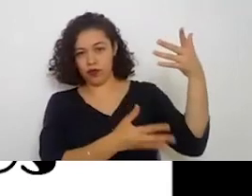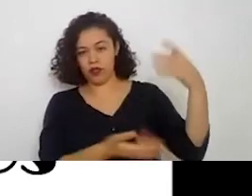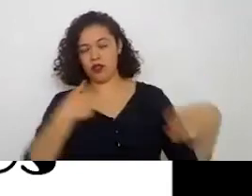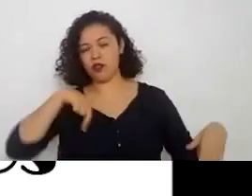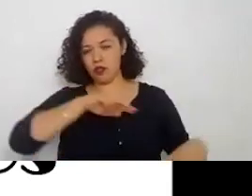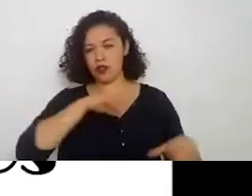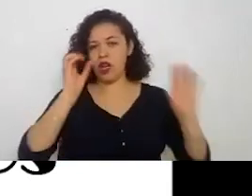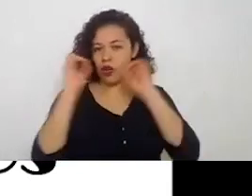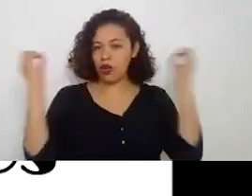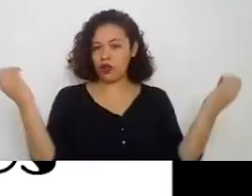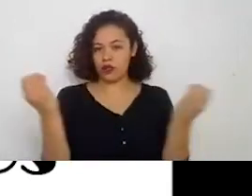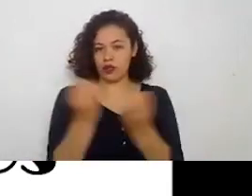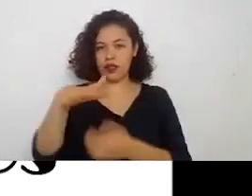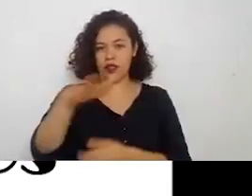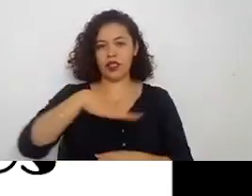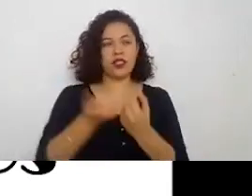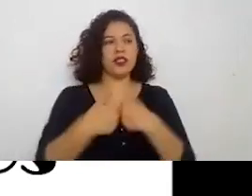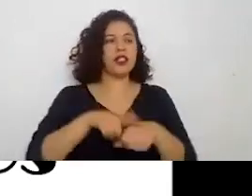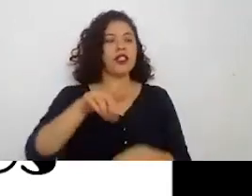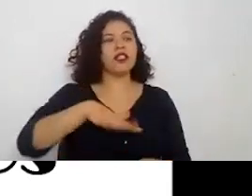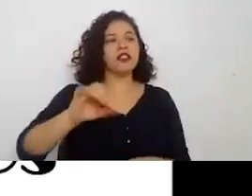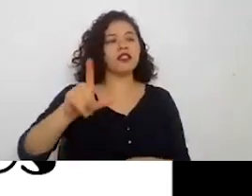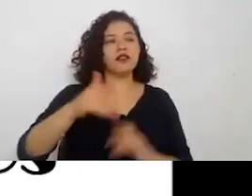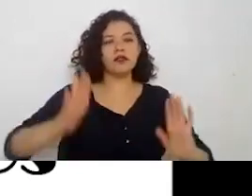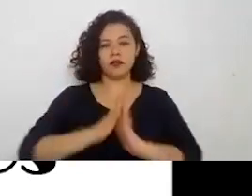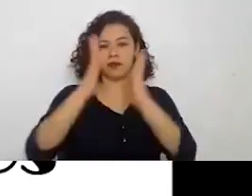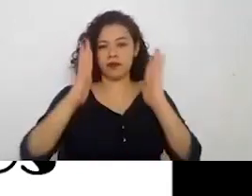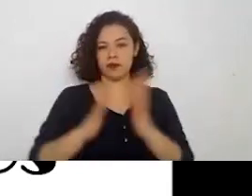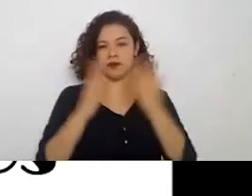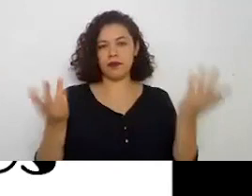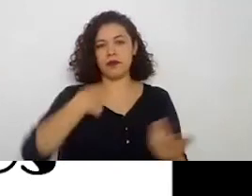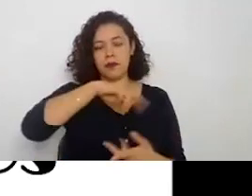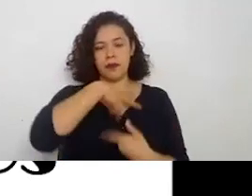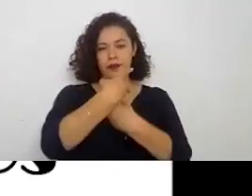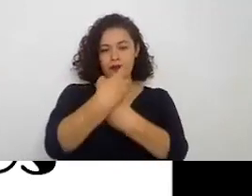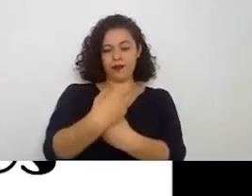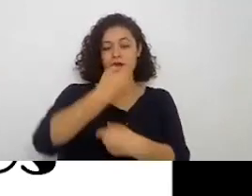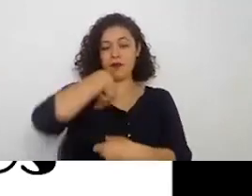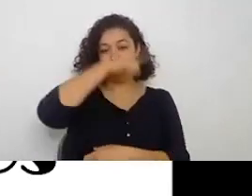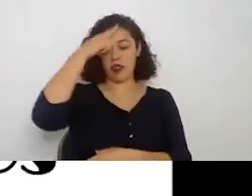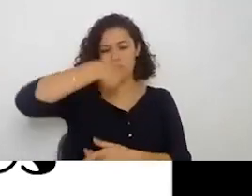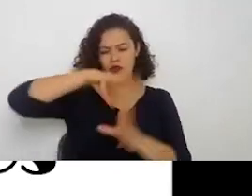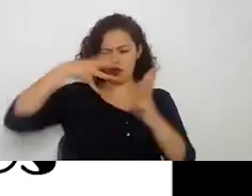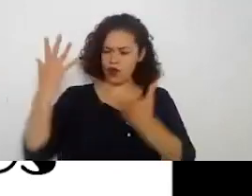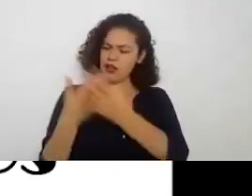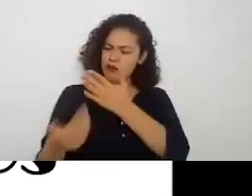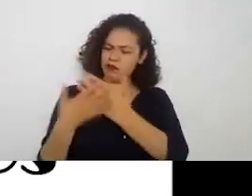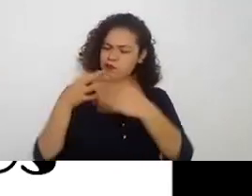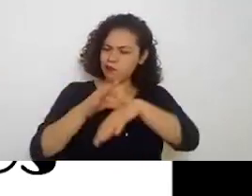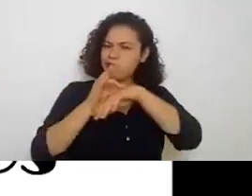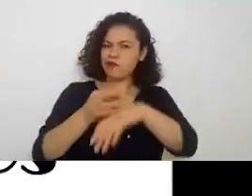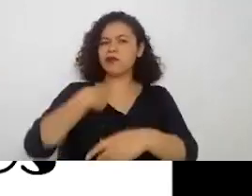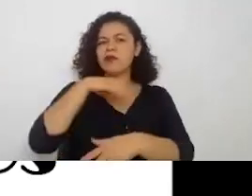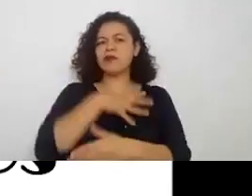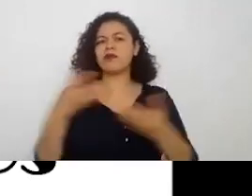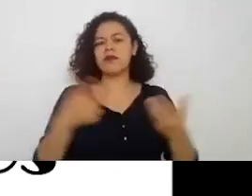a las organizaciones de la sociedad civil y nos están invitando a que respondamos con hechos, con acciones que sumen